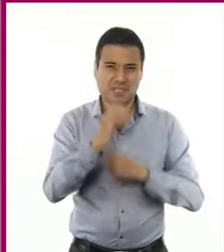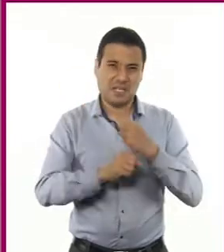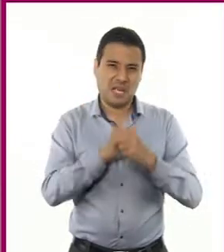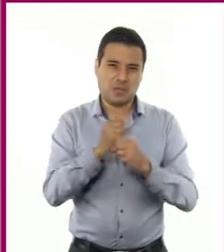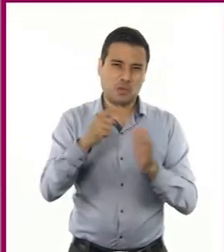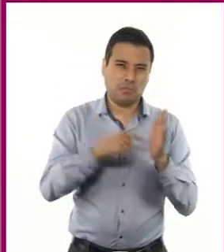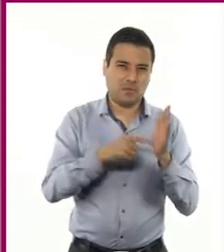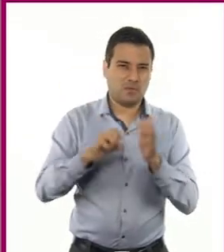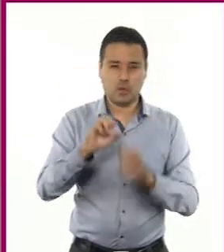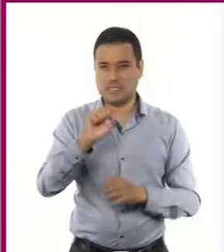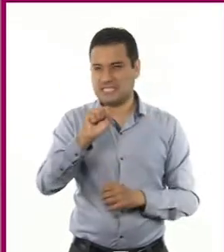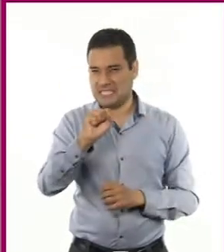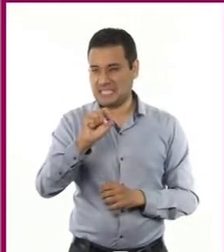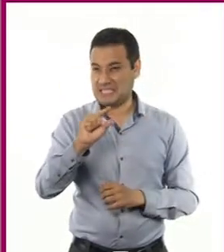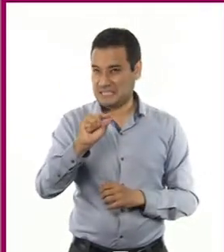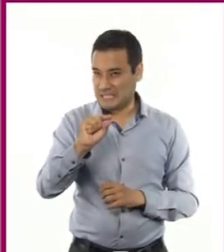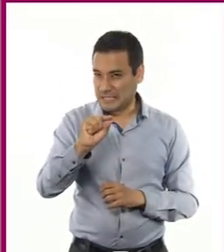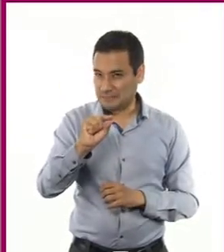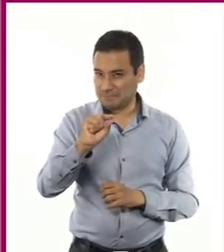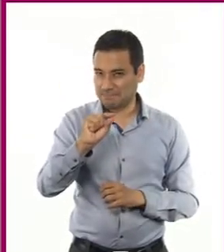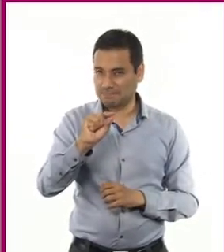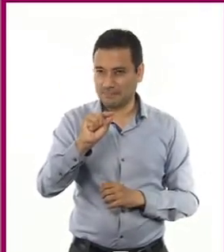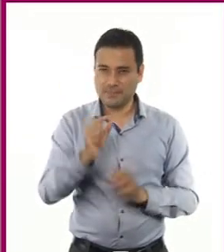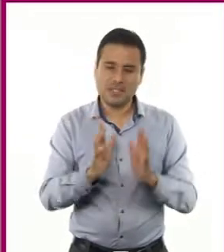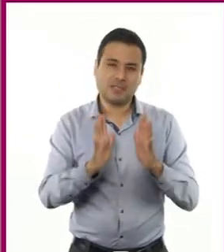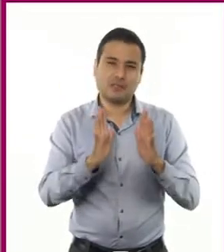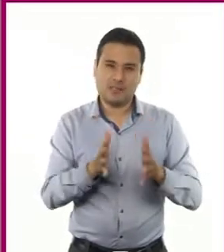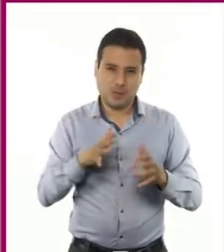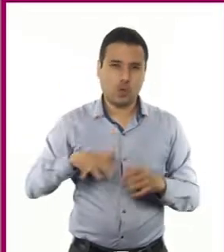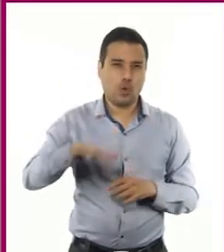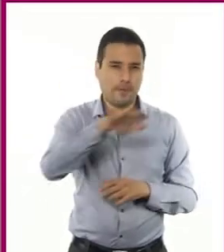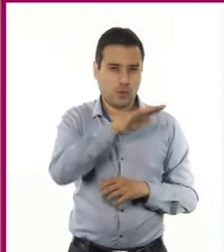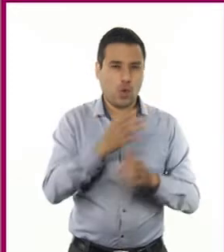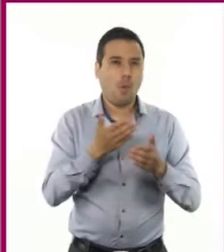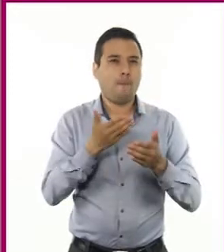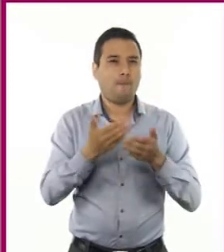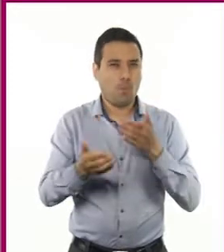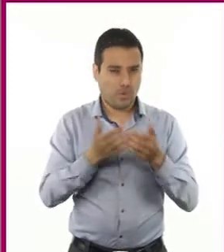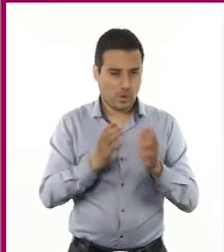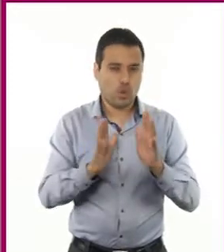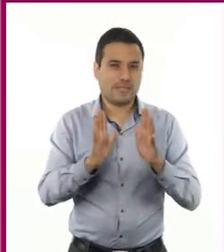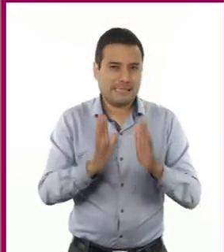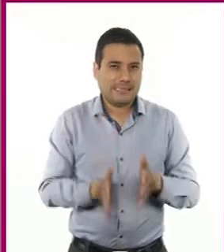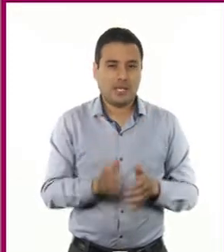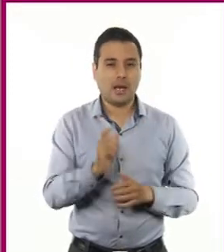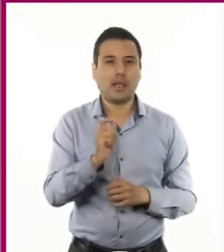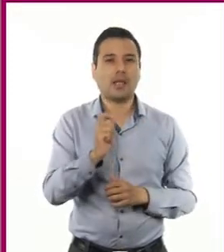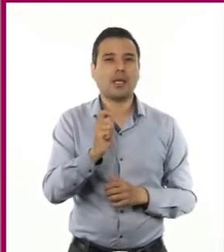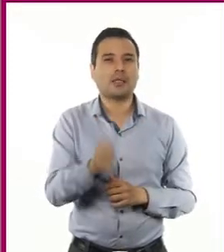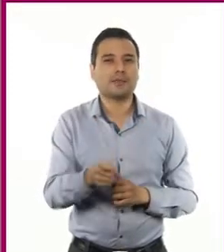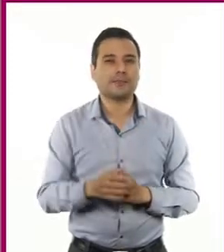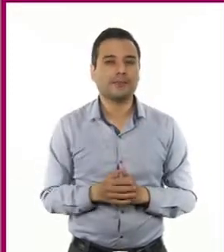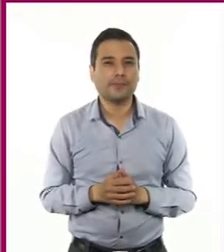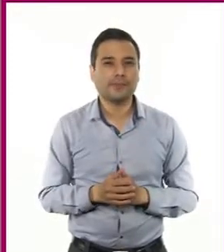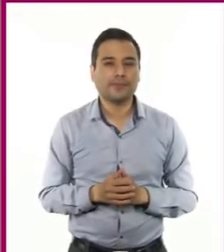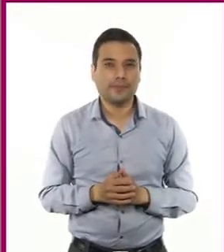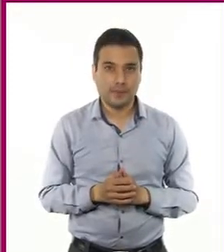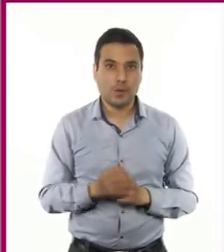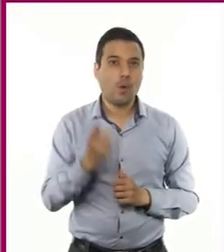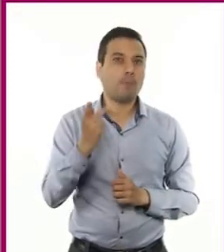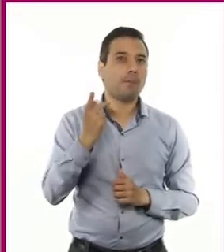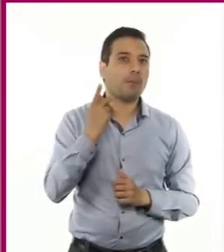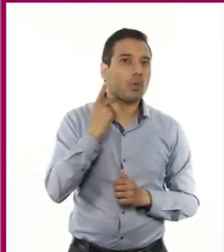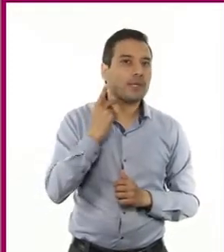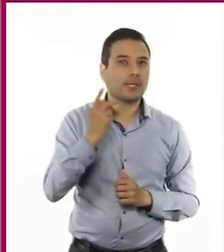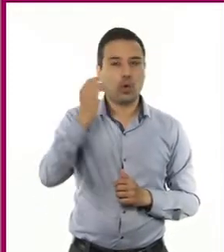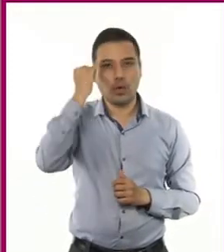60 y 70, una sociedad modernizada. ¿Qué quiere decir esto? Una sociedad en donde la diversidad política